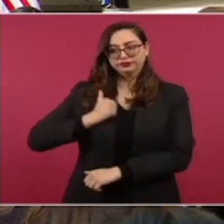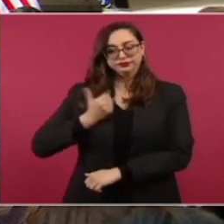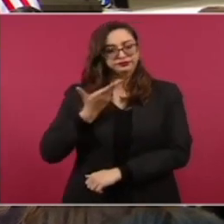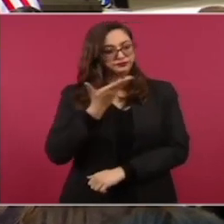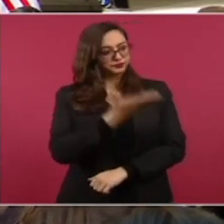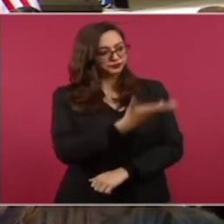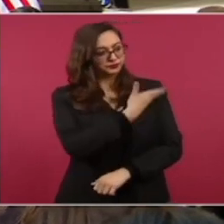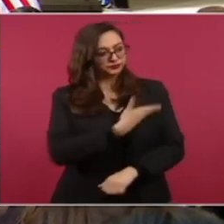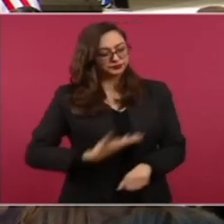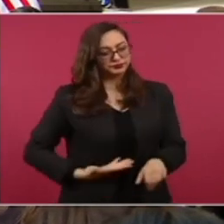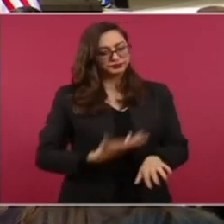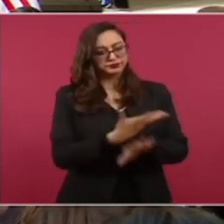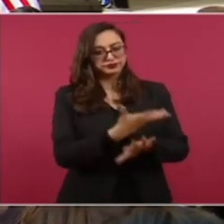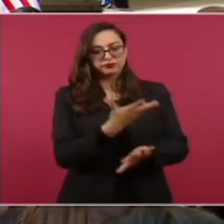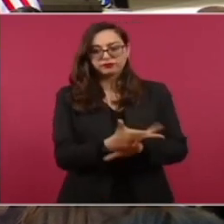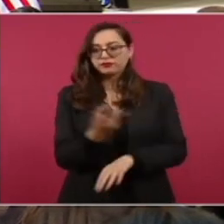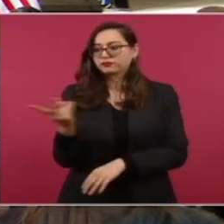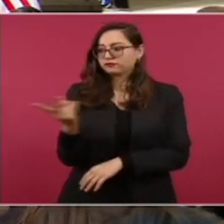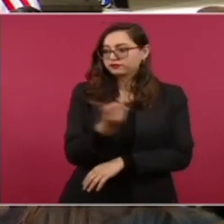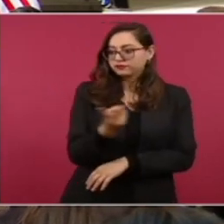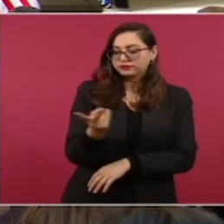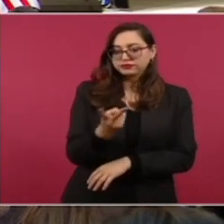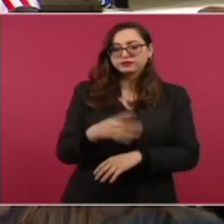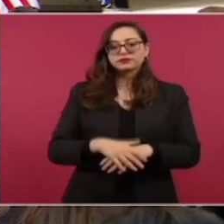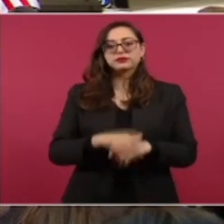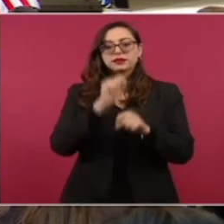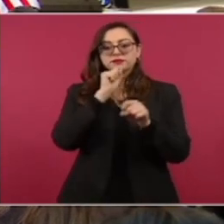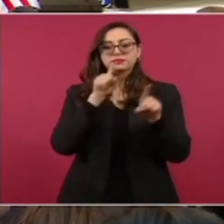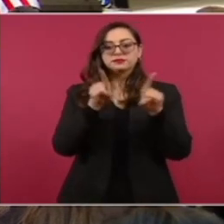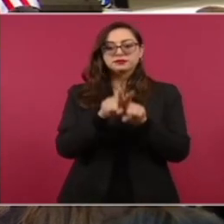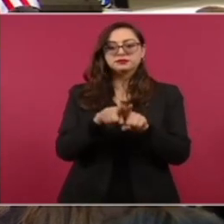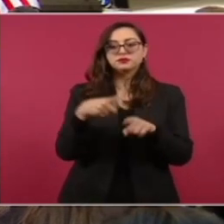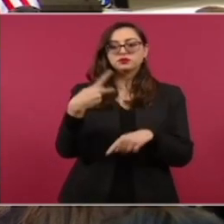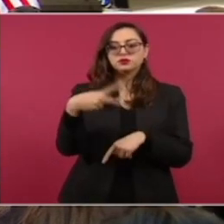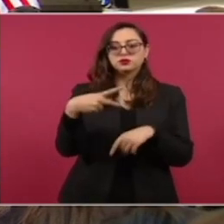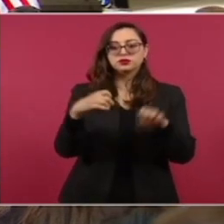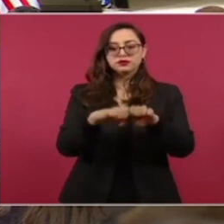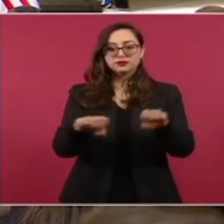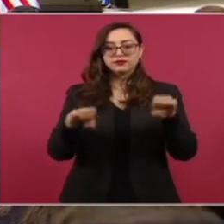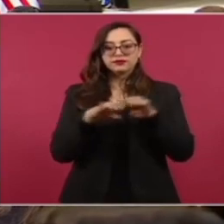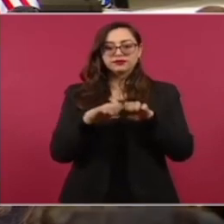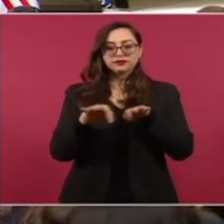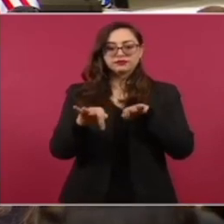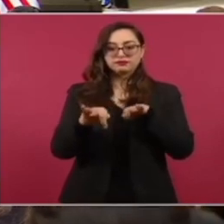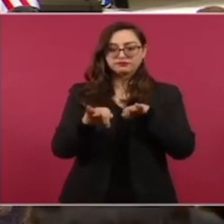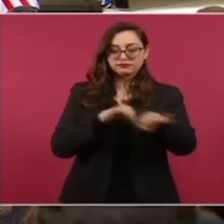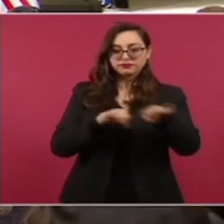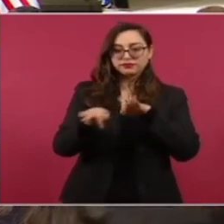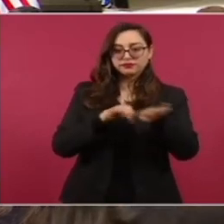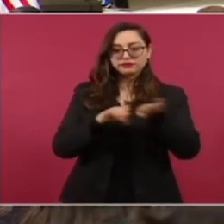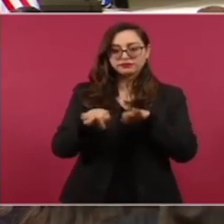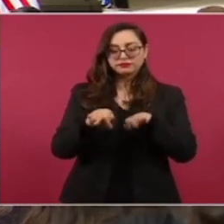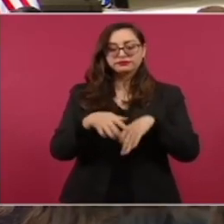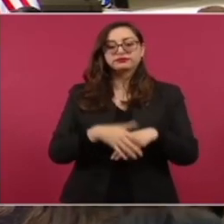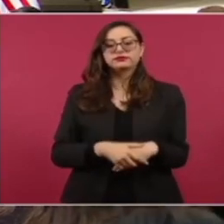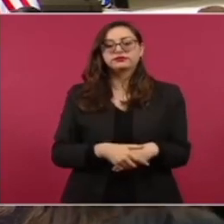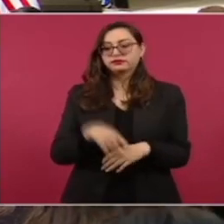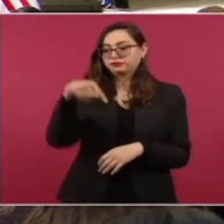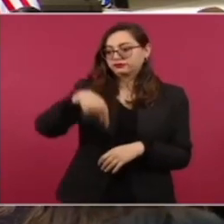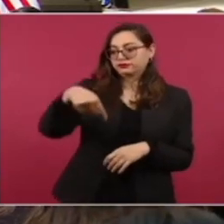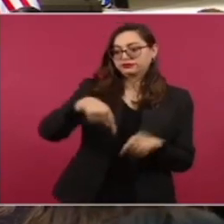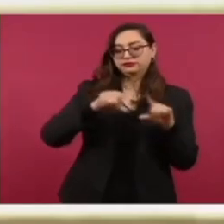Biden, a sus equipos de trabajo, de que tenemos solo 2